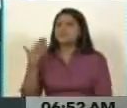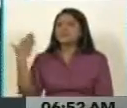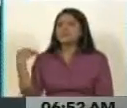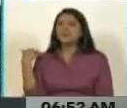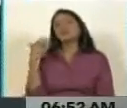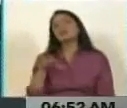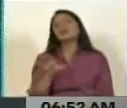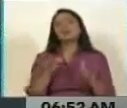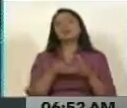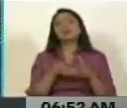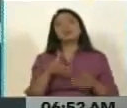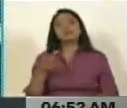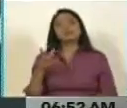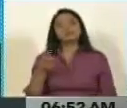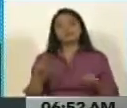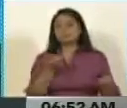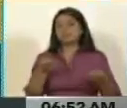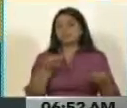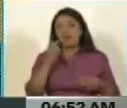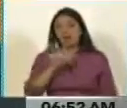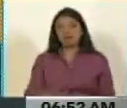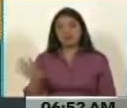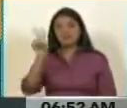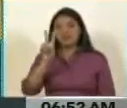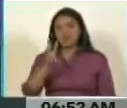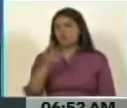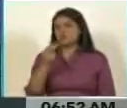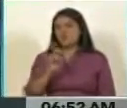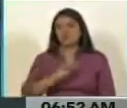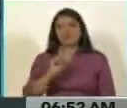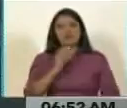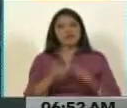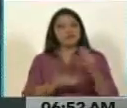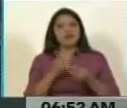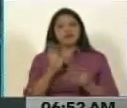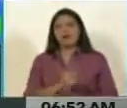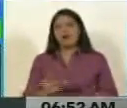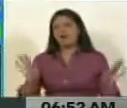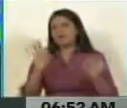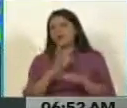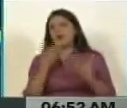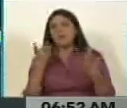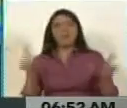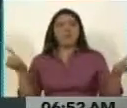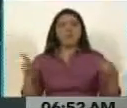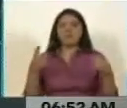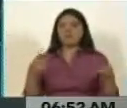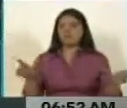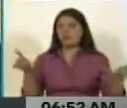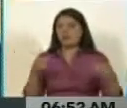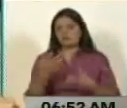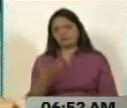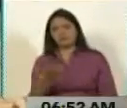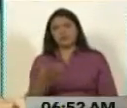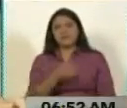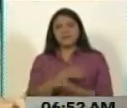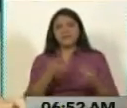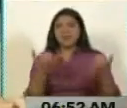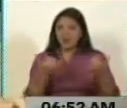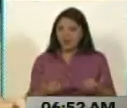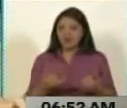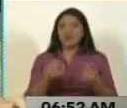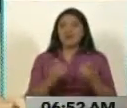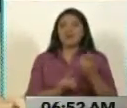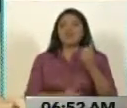oligopolios de la industria cultural, según el cual en Venezuela pues no se hacía nada desde el punto de vista musical. FinVen viene a